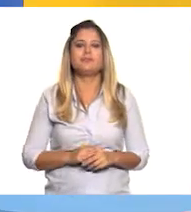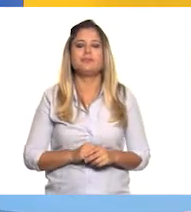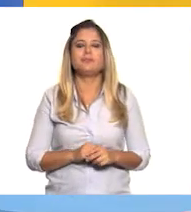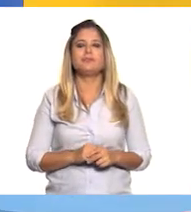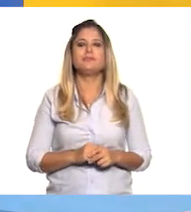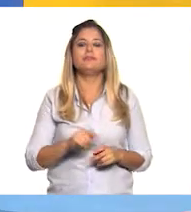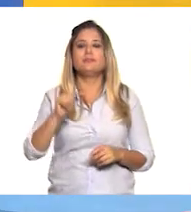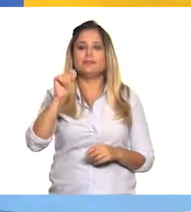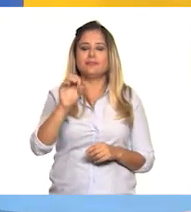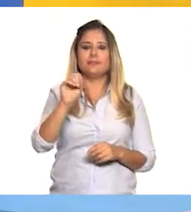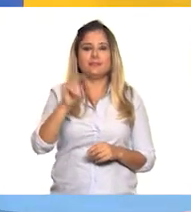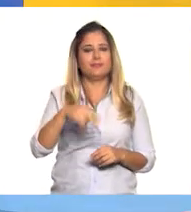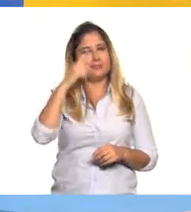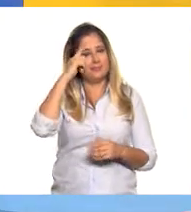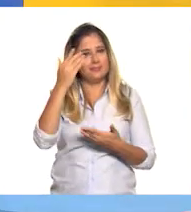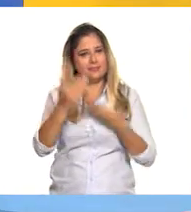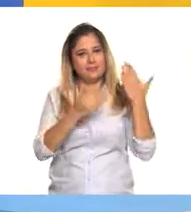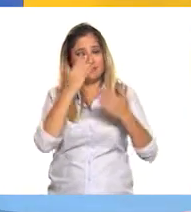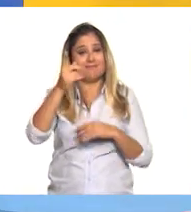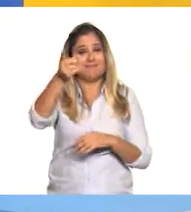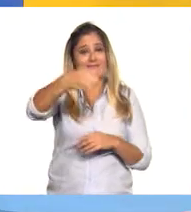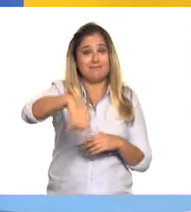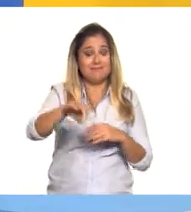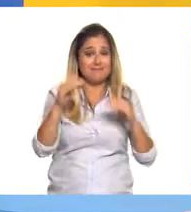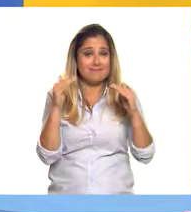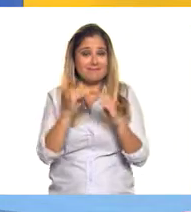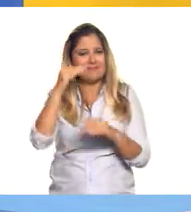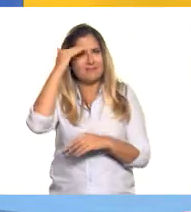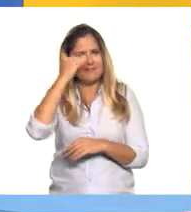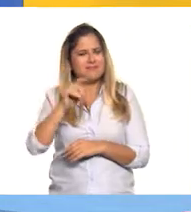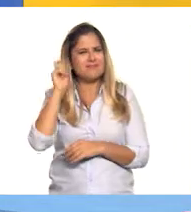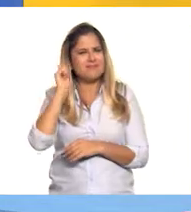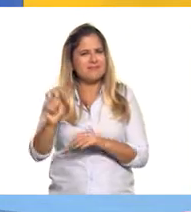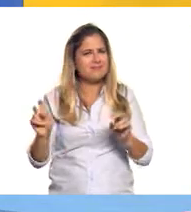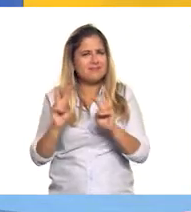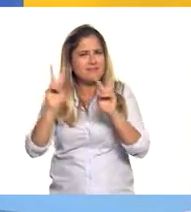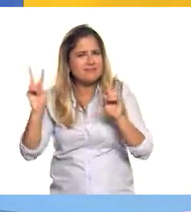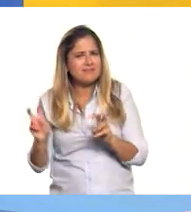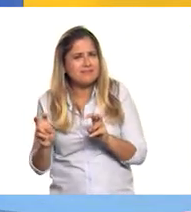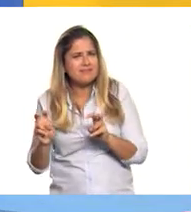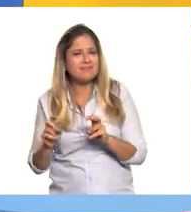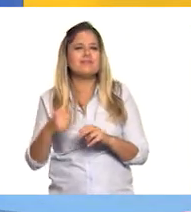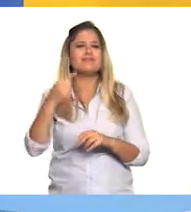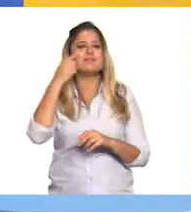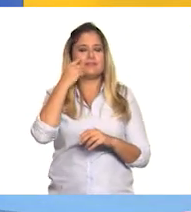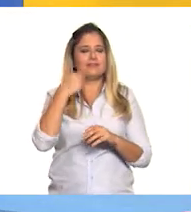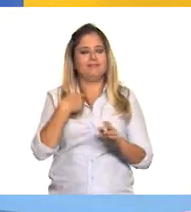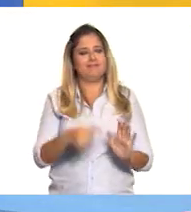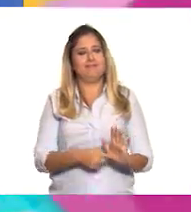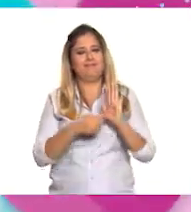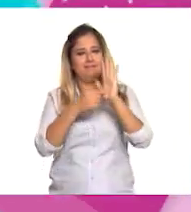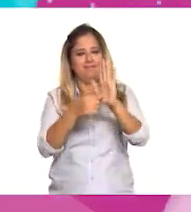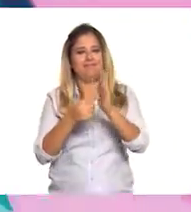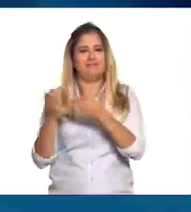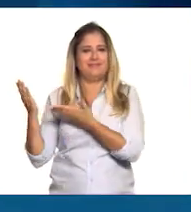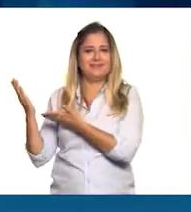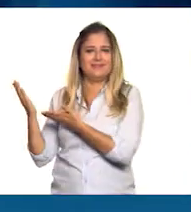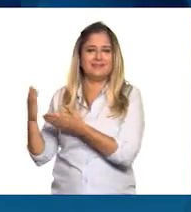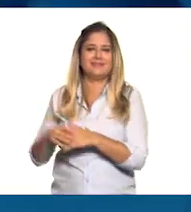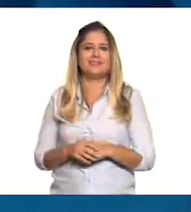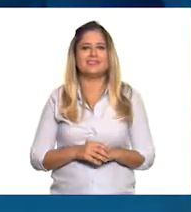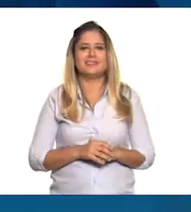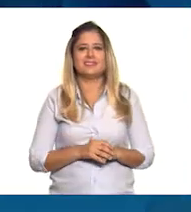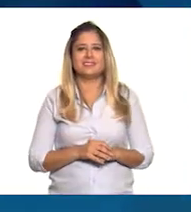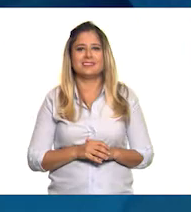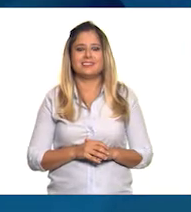para que Ton y nuestros estudiantes en casa sepan exactamente a qué nos referimos, les voy a compartir lo siguiente. Vamos a